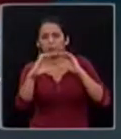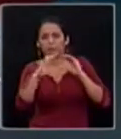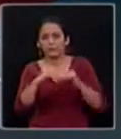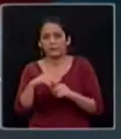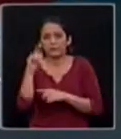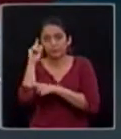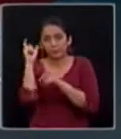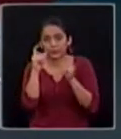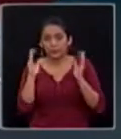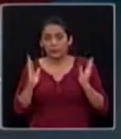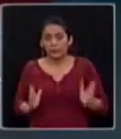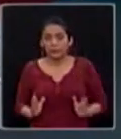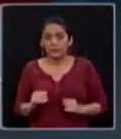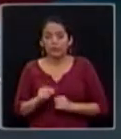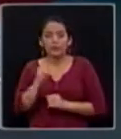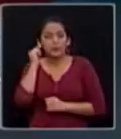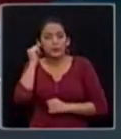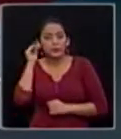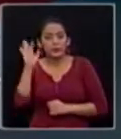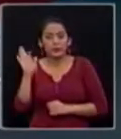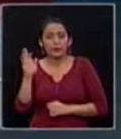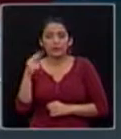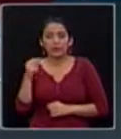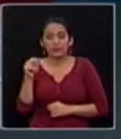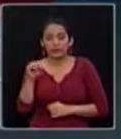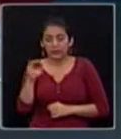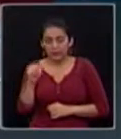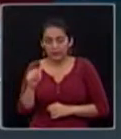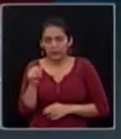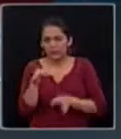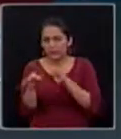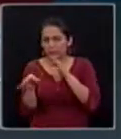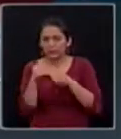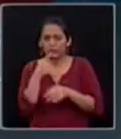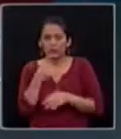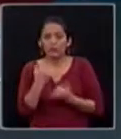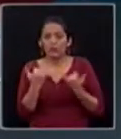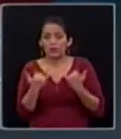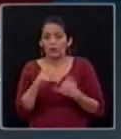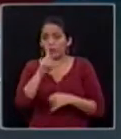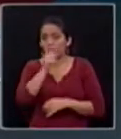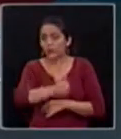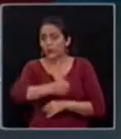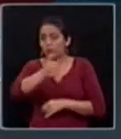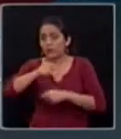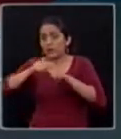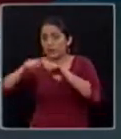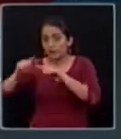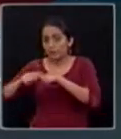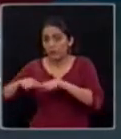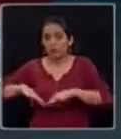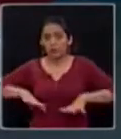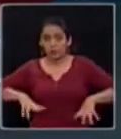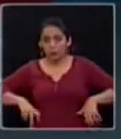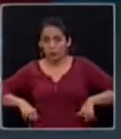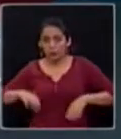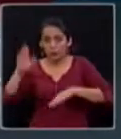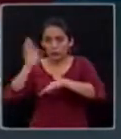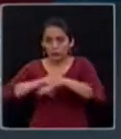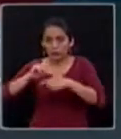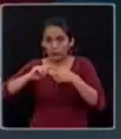la fiscal general subrogante Tania Moreno señaló que existirían otros tipos de delitos penales por los que se podría procesar a